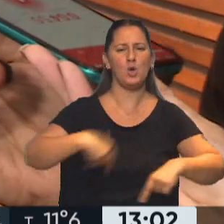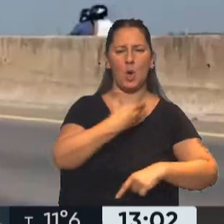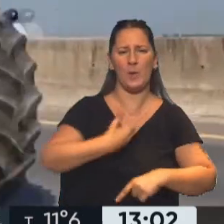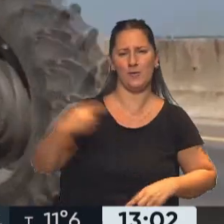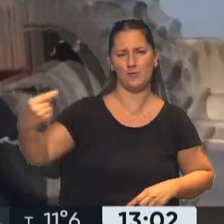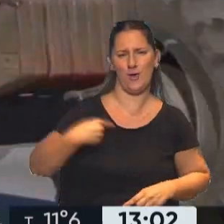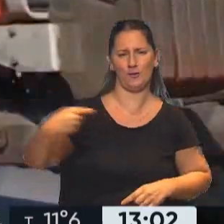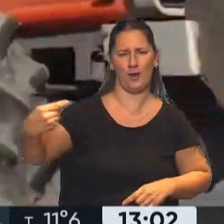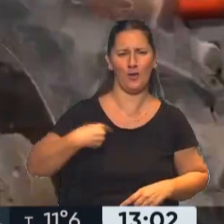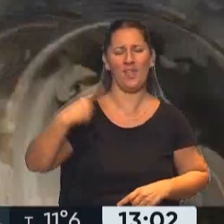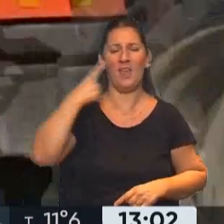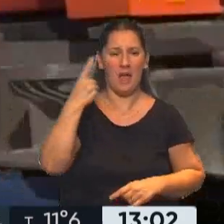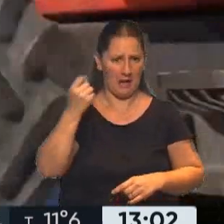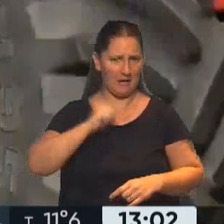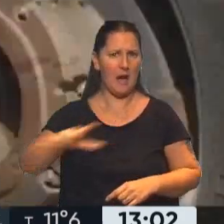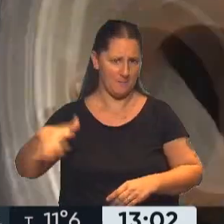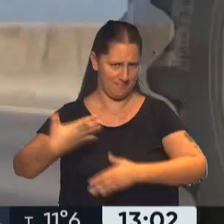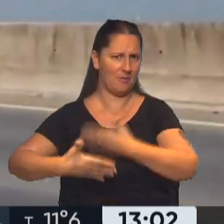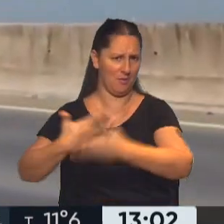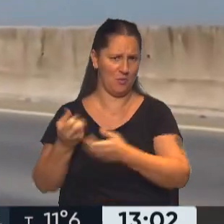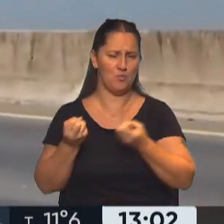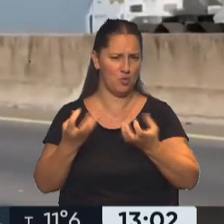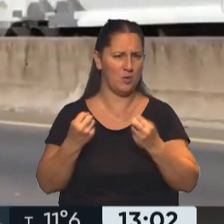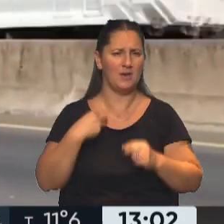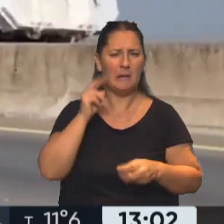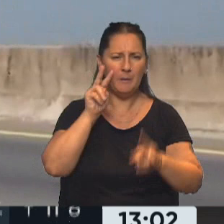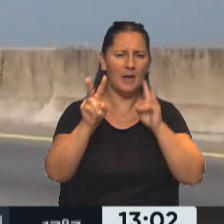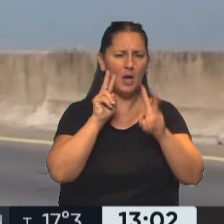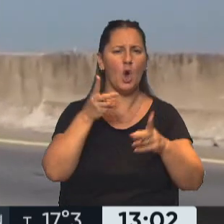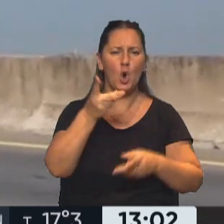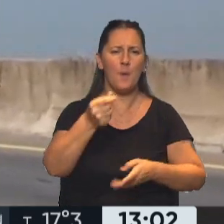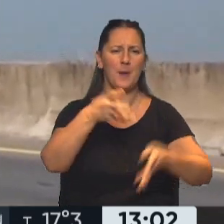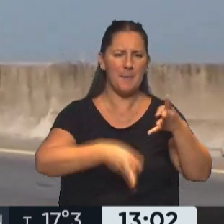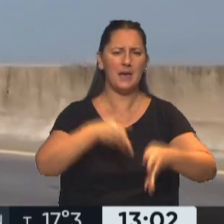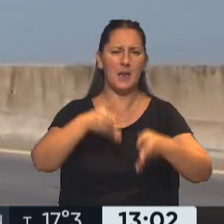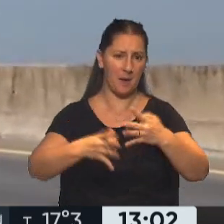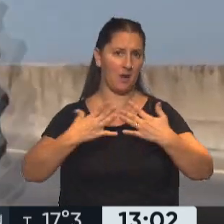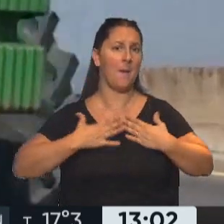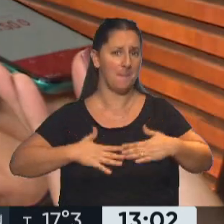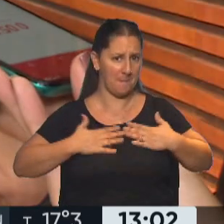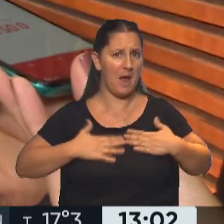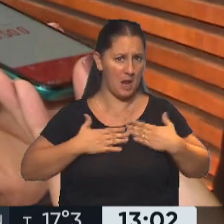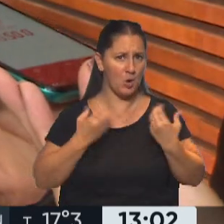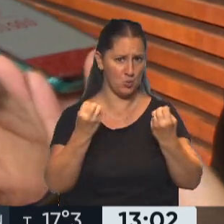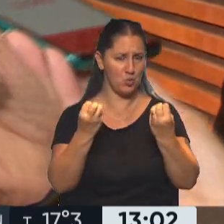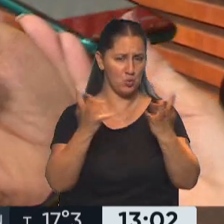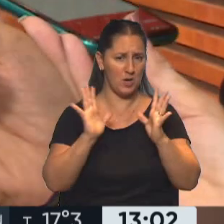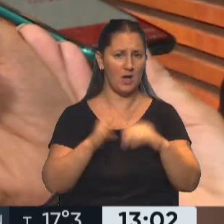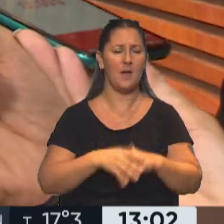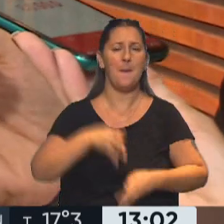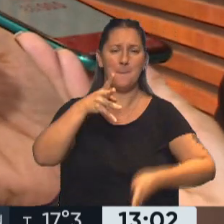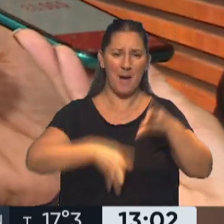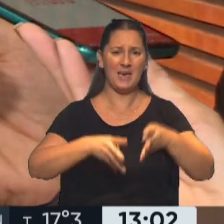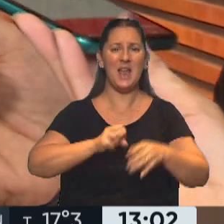idea. Les está yendo bien. Los veo todo el tiempo comprando maquinaria, bienvenido sea, me pone muy contento. Hoy la